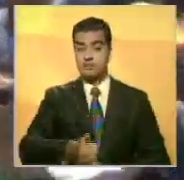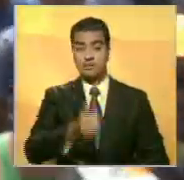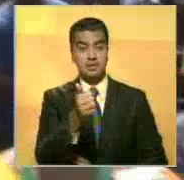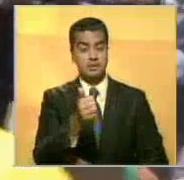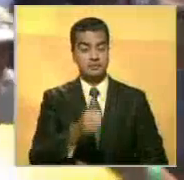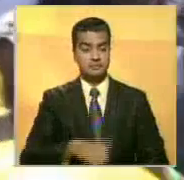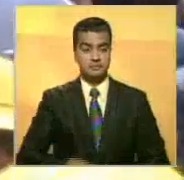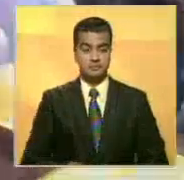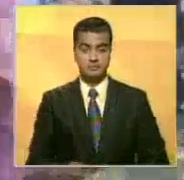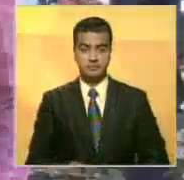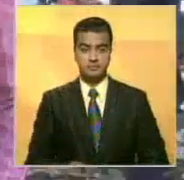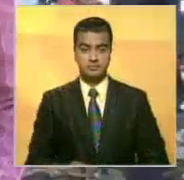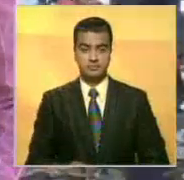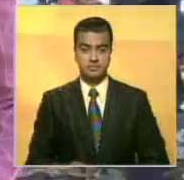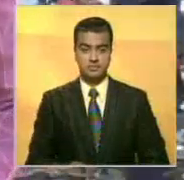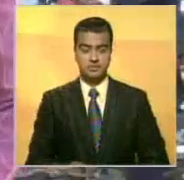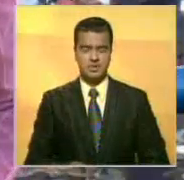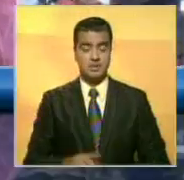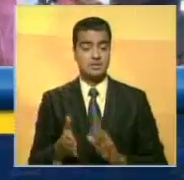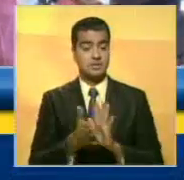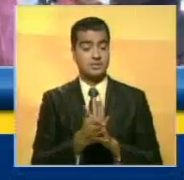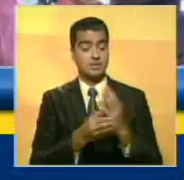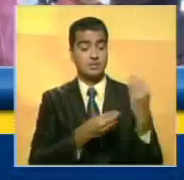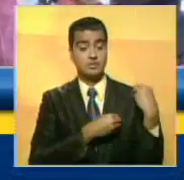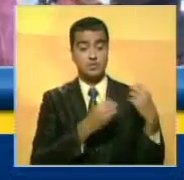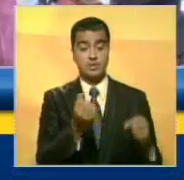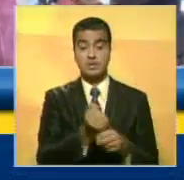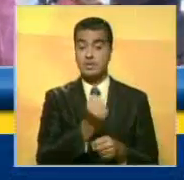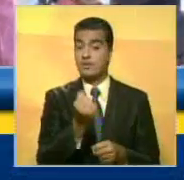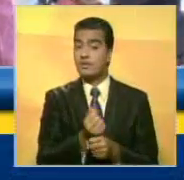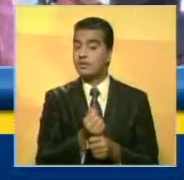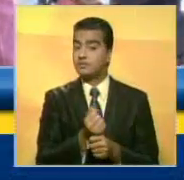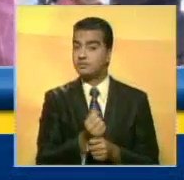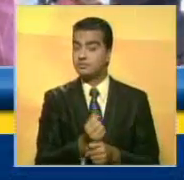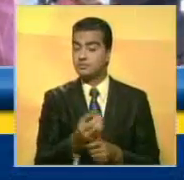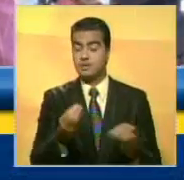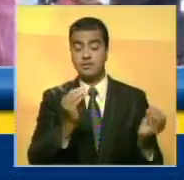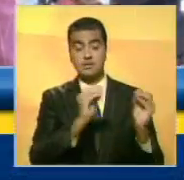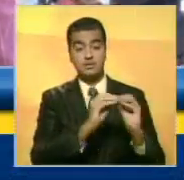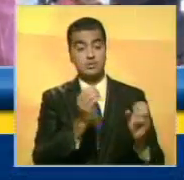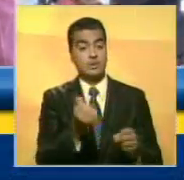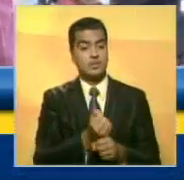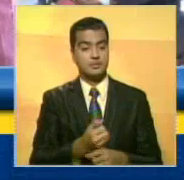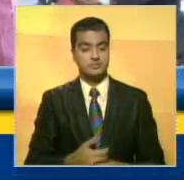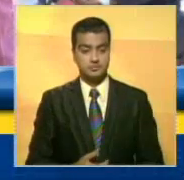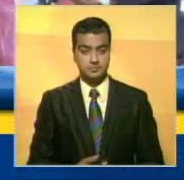por parte del patrono en cuanto a sus reivindicaciones salariales y el reintegro a sus